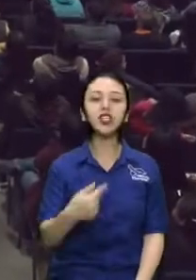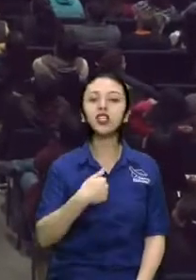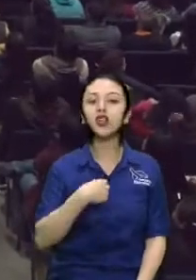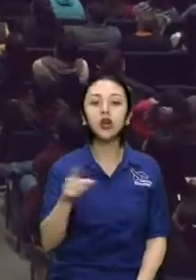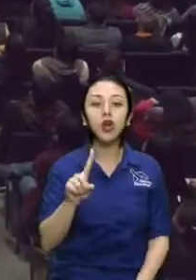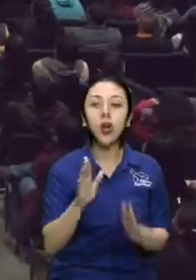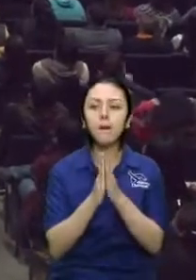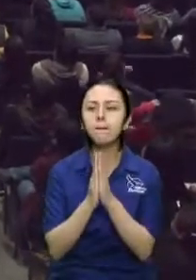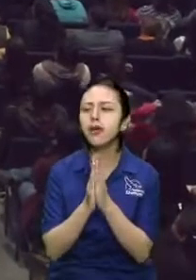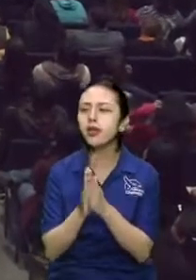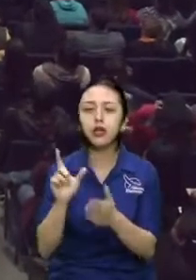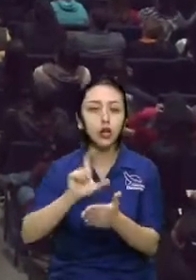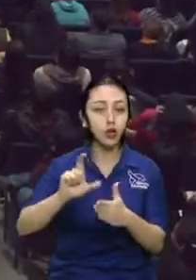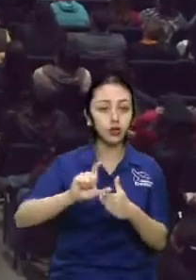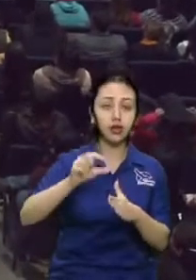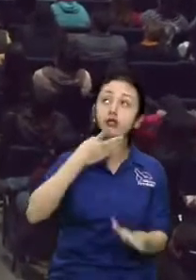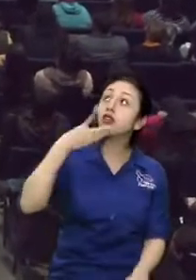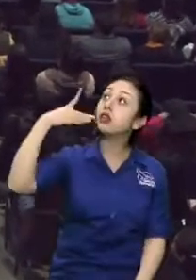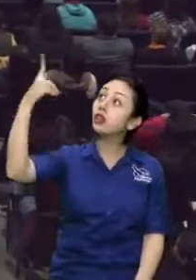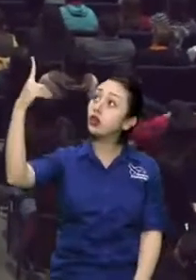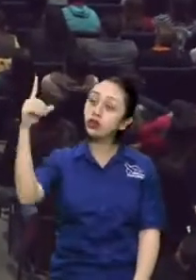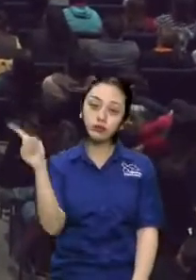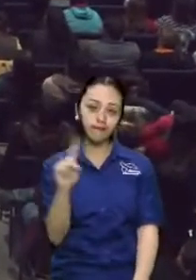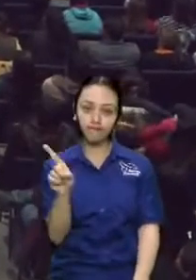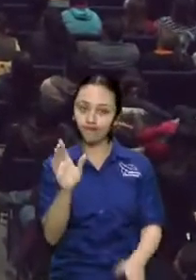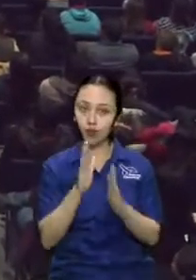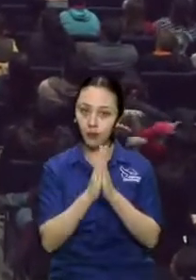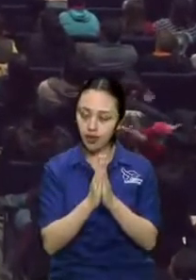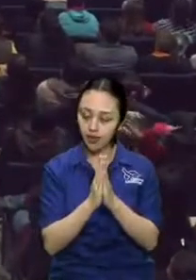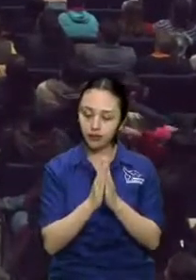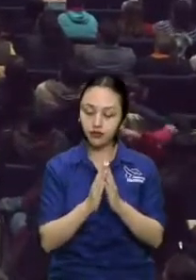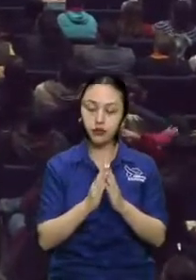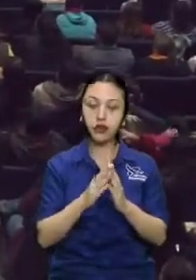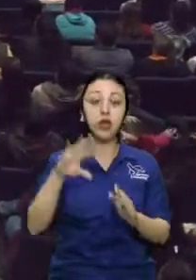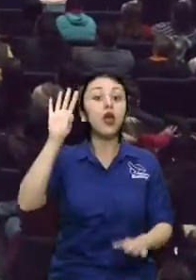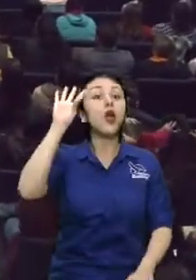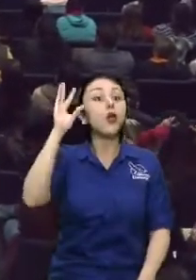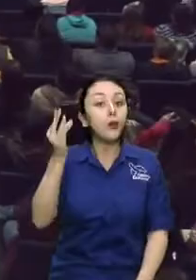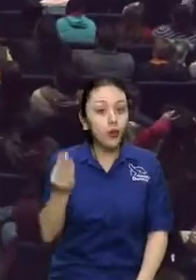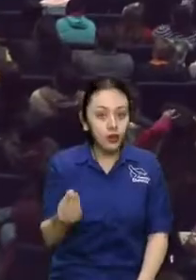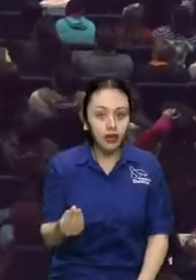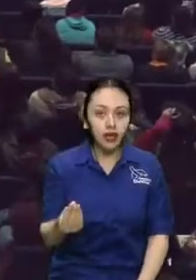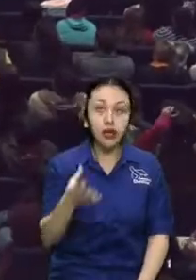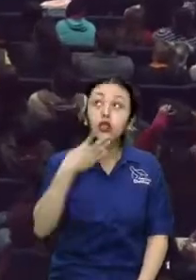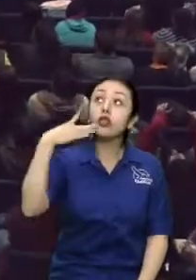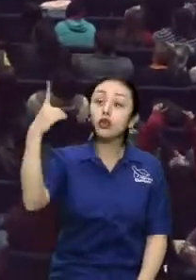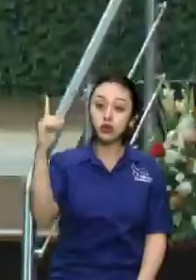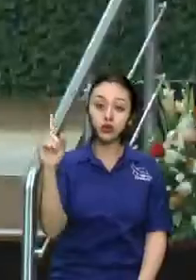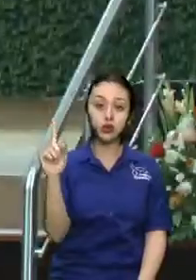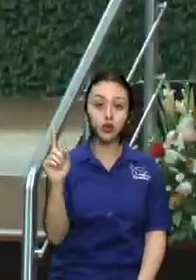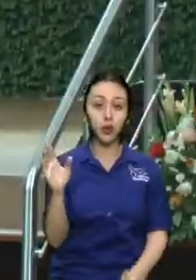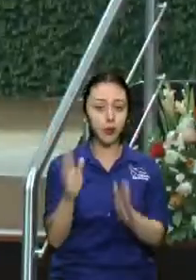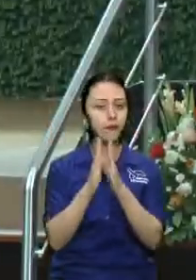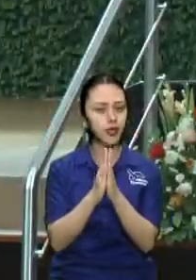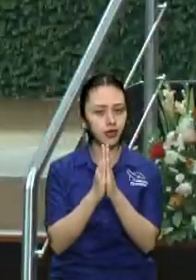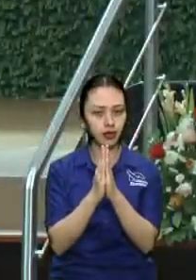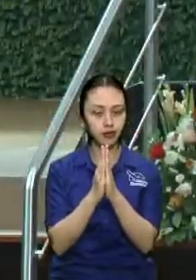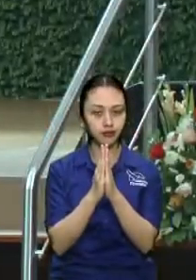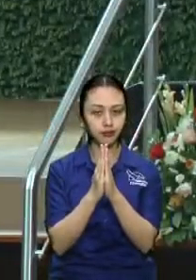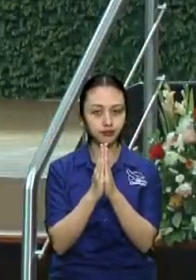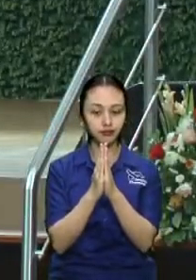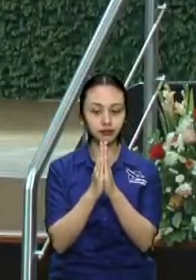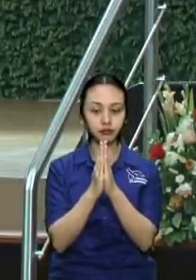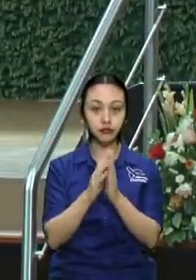pida a todos. Porque pasa que Dios sí nos pide cosas tremendas. Una de las cosas que nos pide, por ejemplo, el Señor,